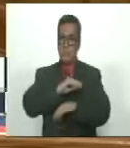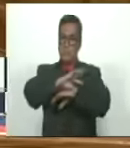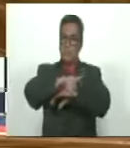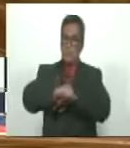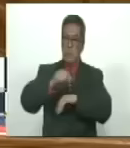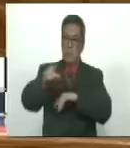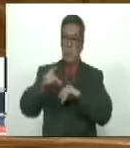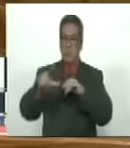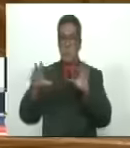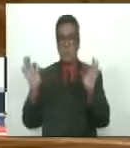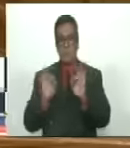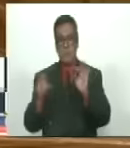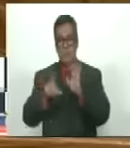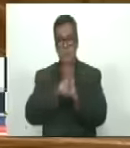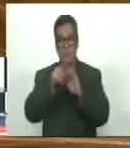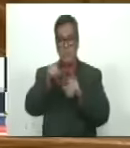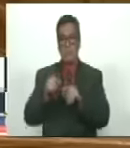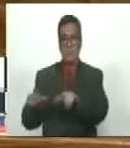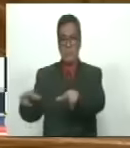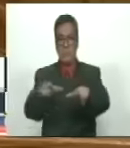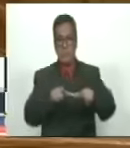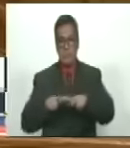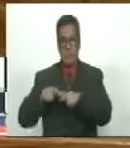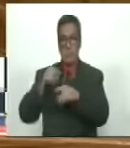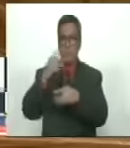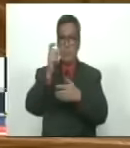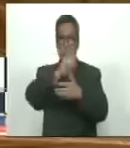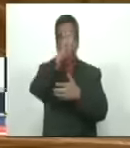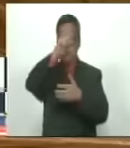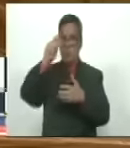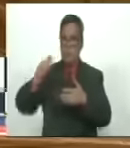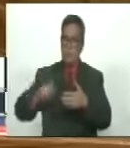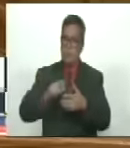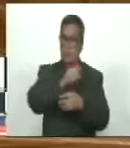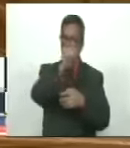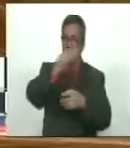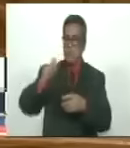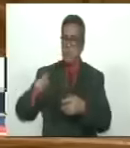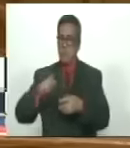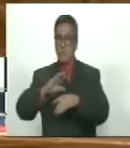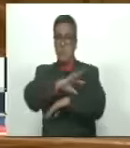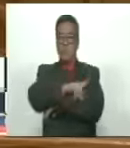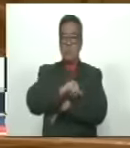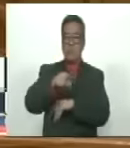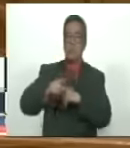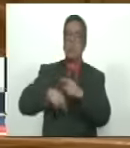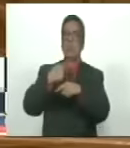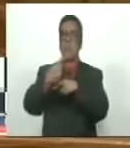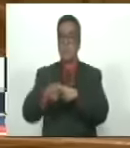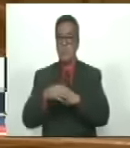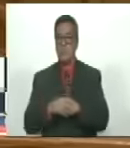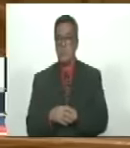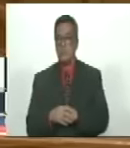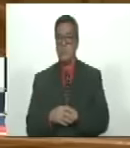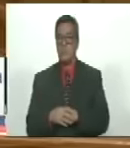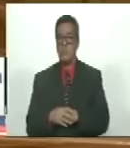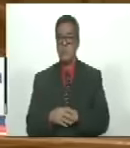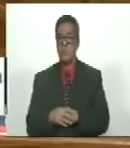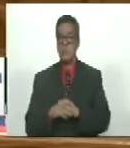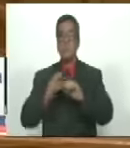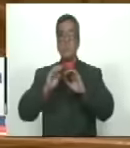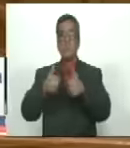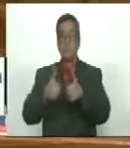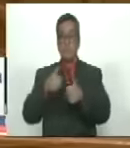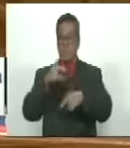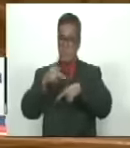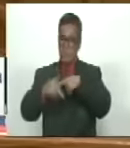de manera ilegítima del territorio venezolano, falsificación de mapas, el despojo. Luego nos lleva y empieza